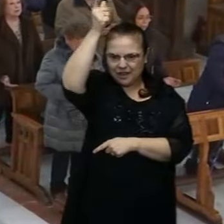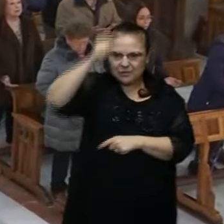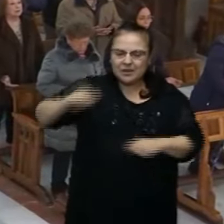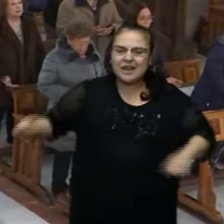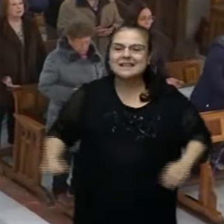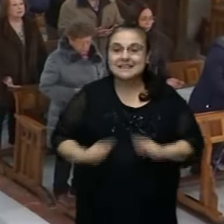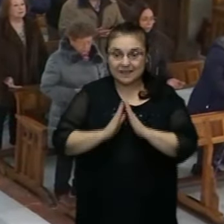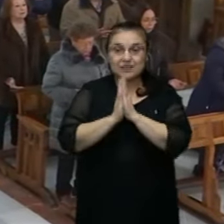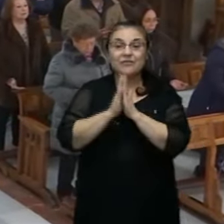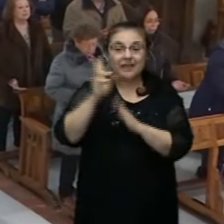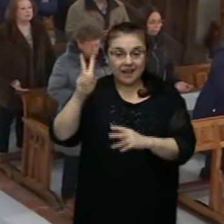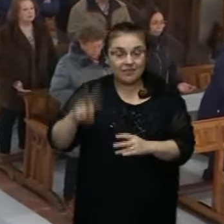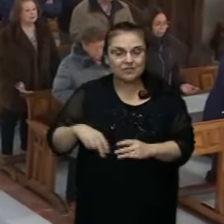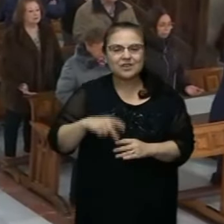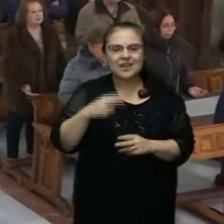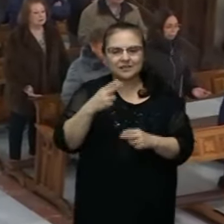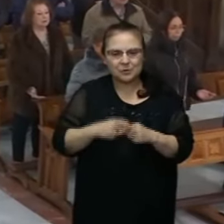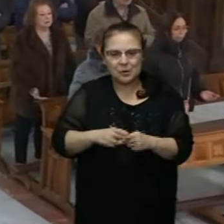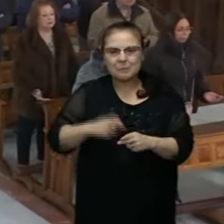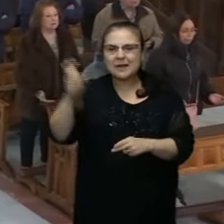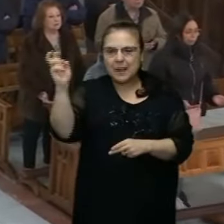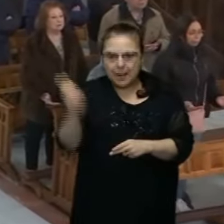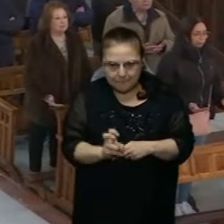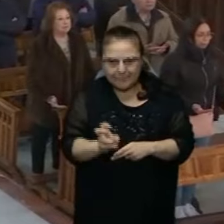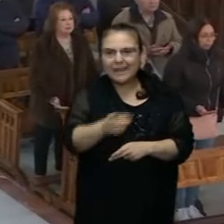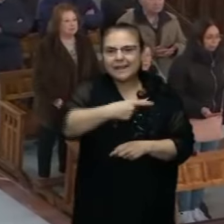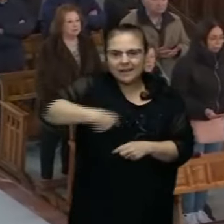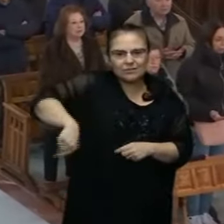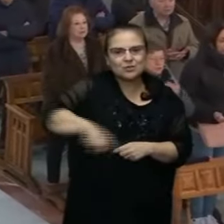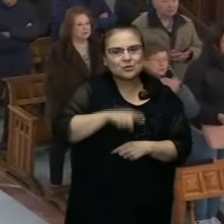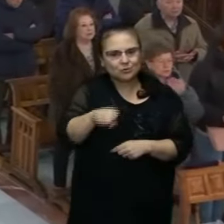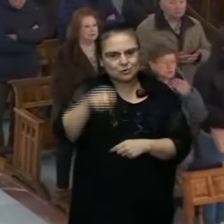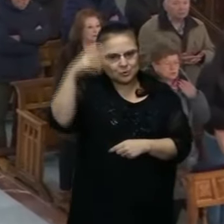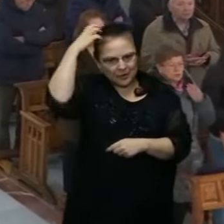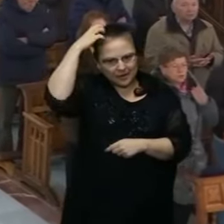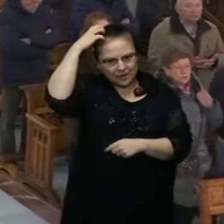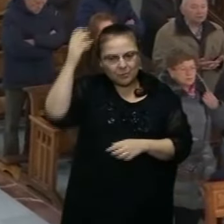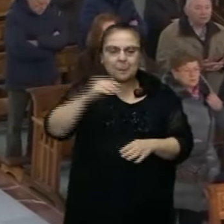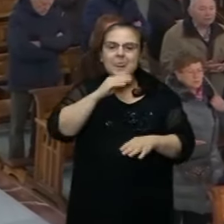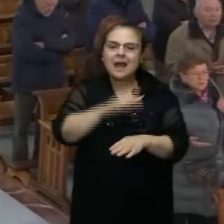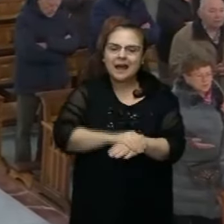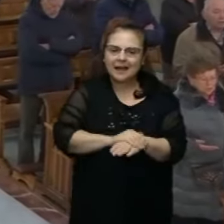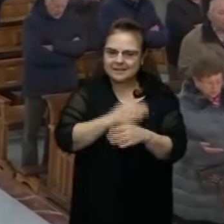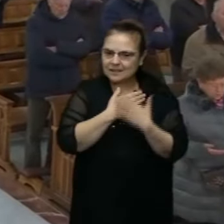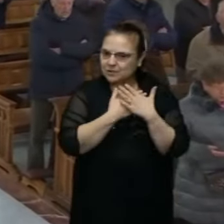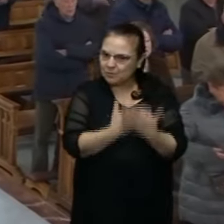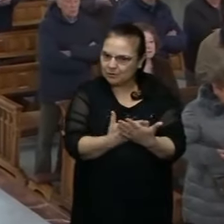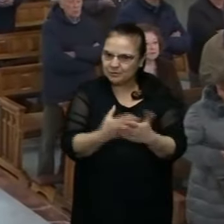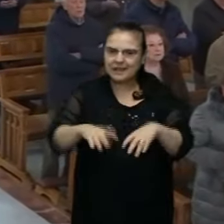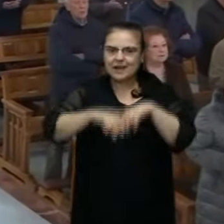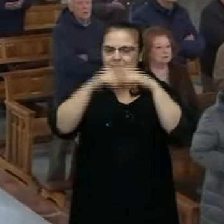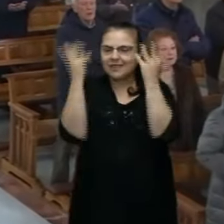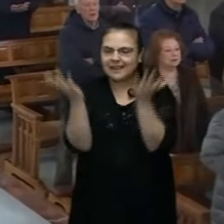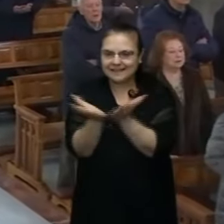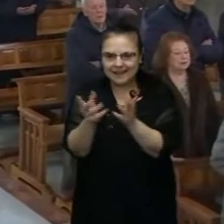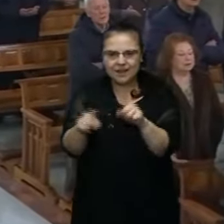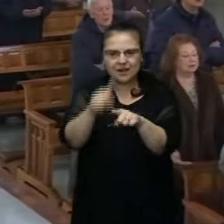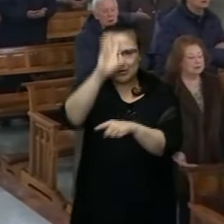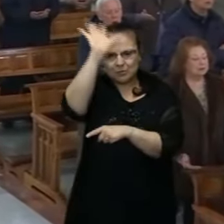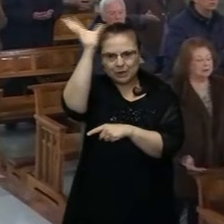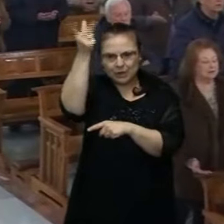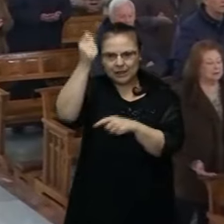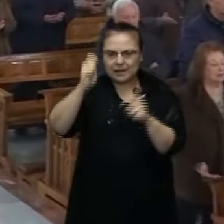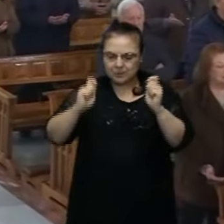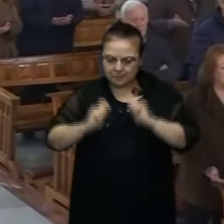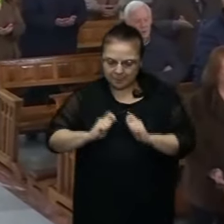en el cielo, santificado sea tu nombre, venga a nosotros tu reino. Hágase tu voluntad en la